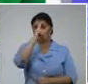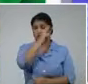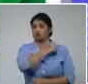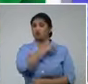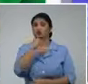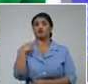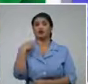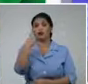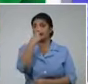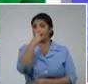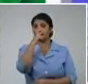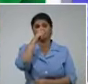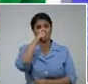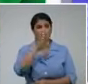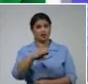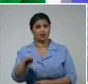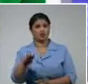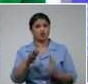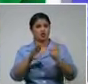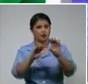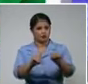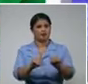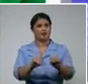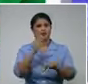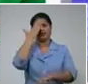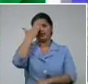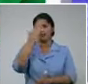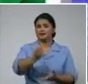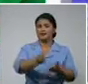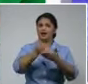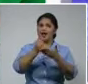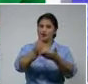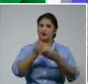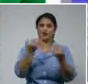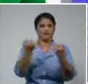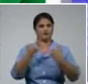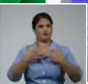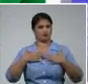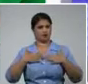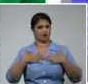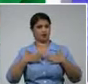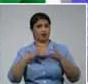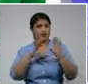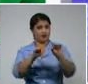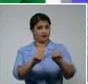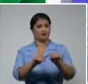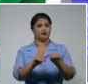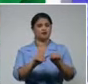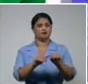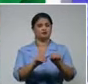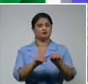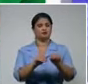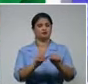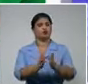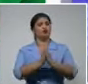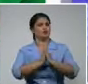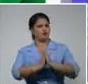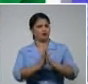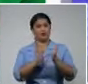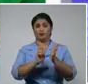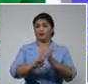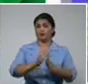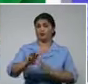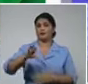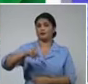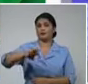cual indiscutiblemente nos aporta mucho en estos análisis, que hay un llamado de atención con Pinar del Río, ya